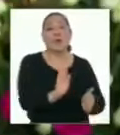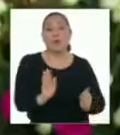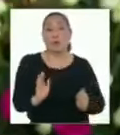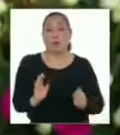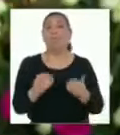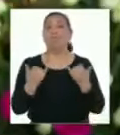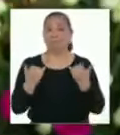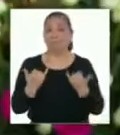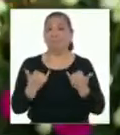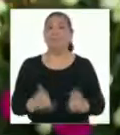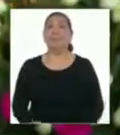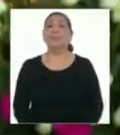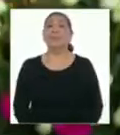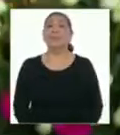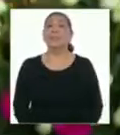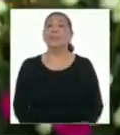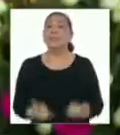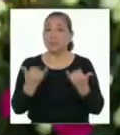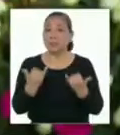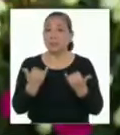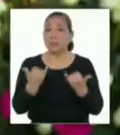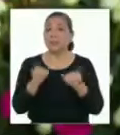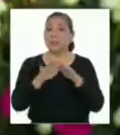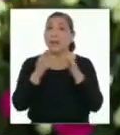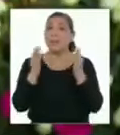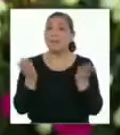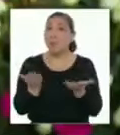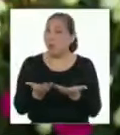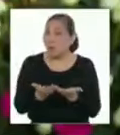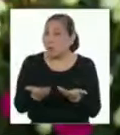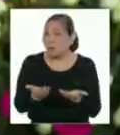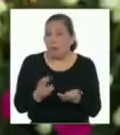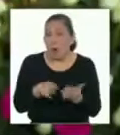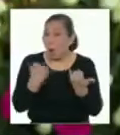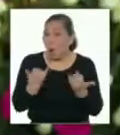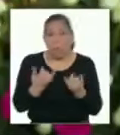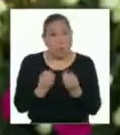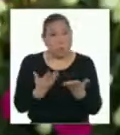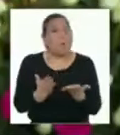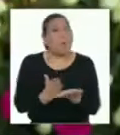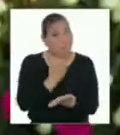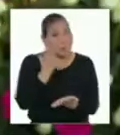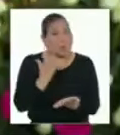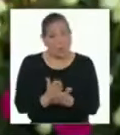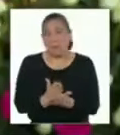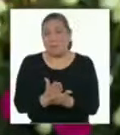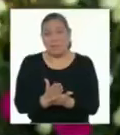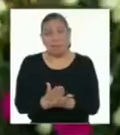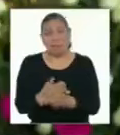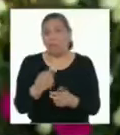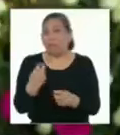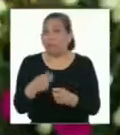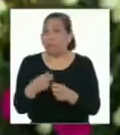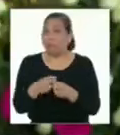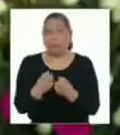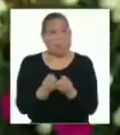Y por eso, en este mundo actual, en donde muchos problemas suceden